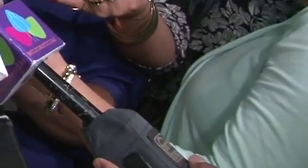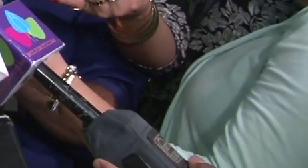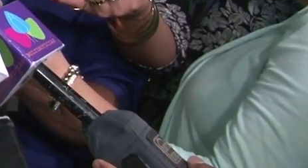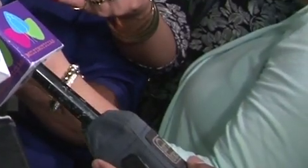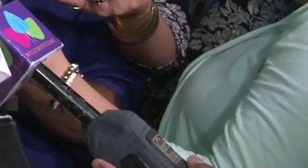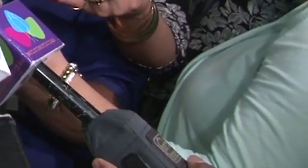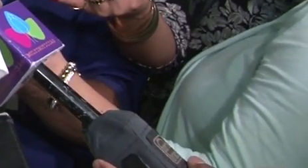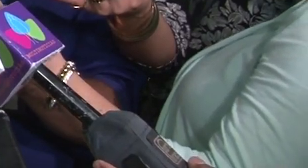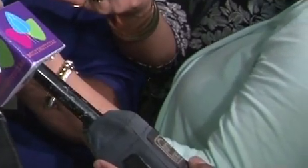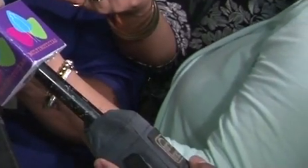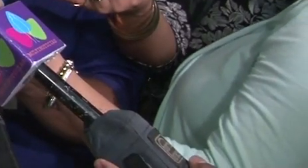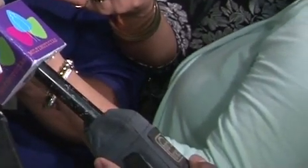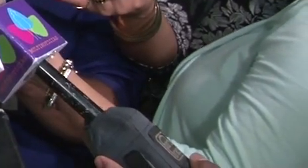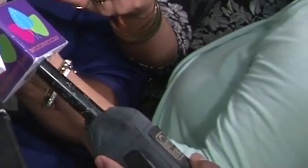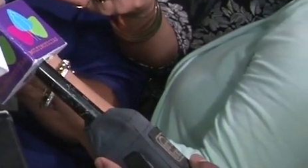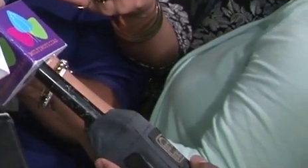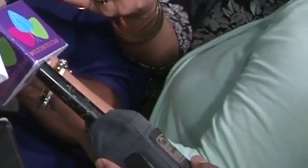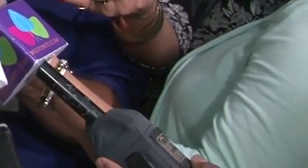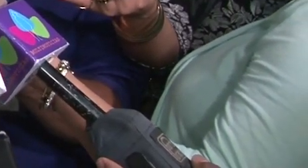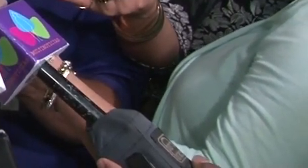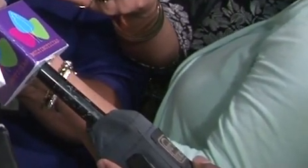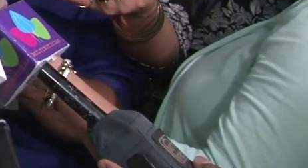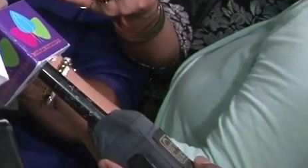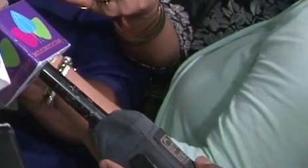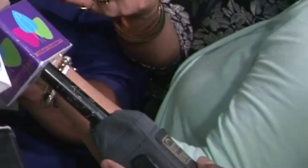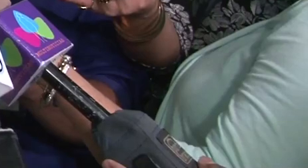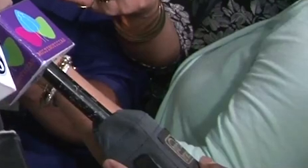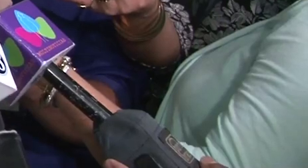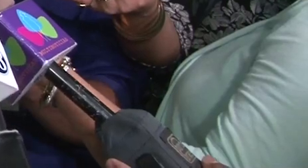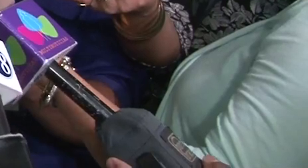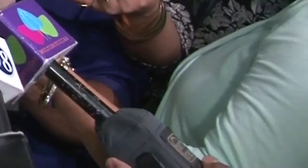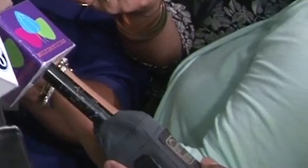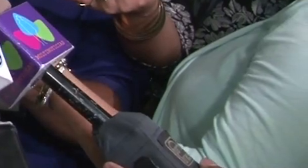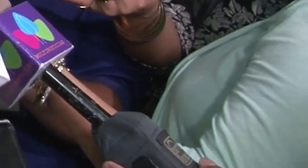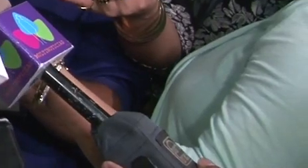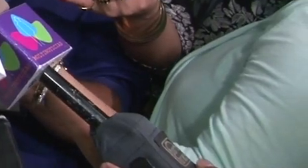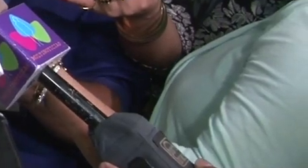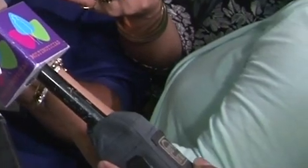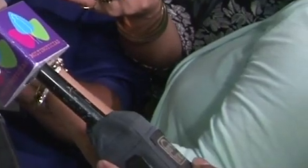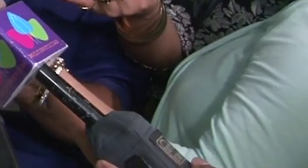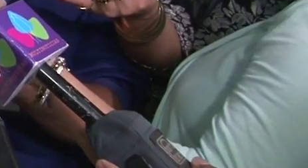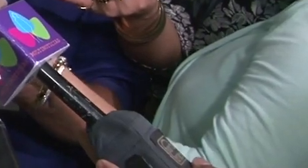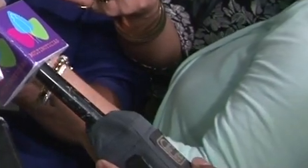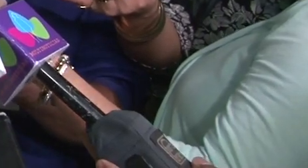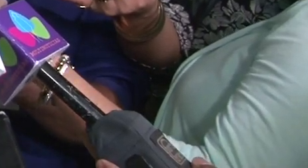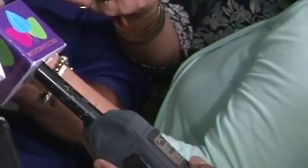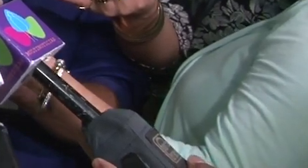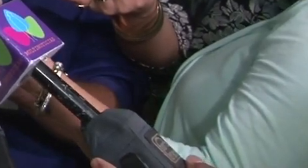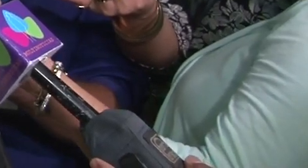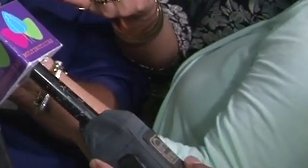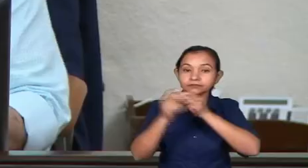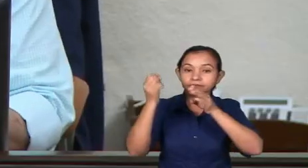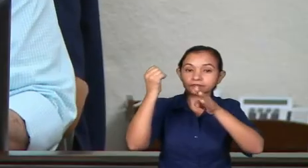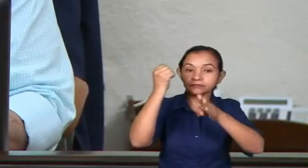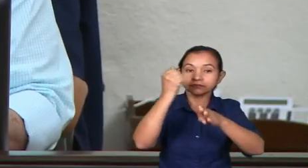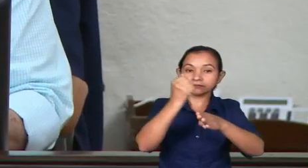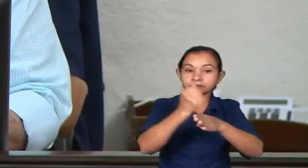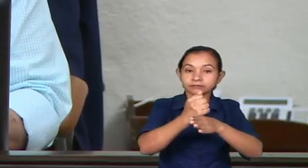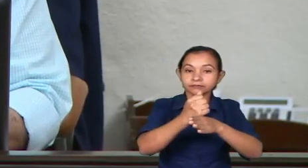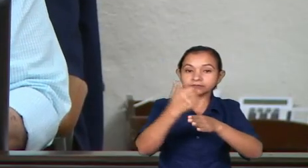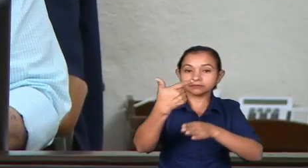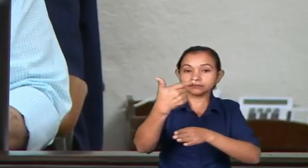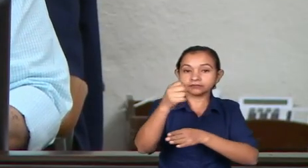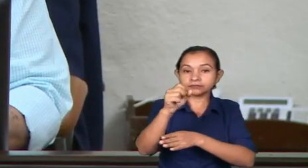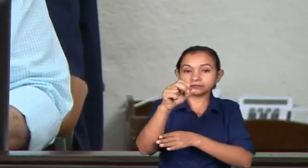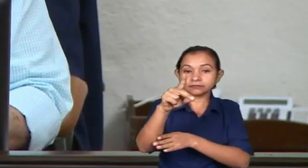educación inclusiva. Nuestros docentes, maestras y maestros han sido capacitados en esa atención integral a las personas con discapacidad. El